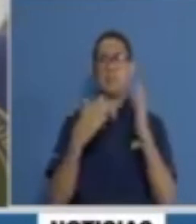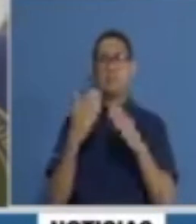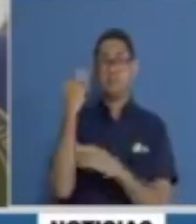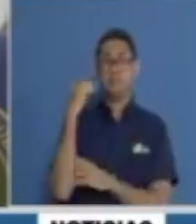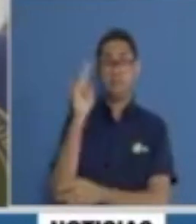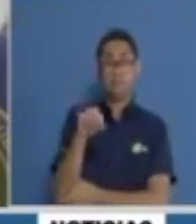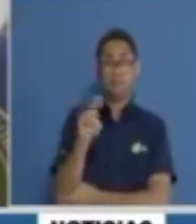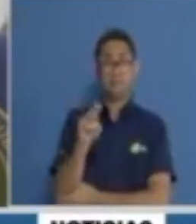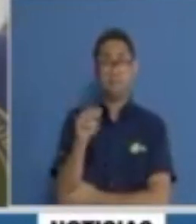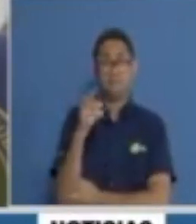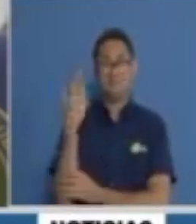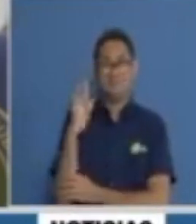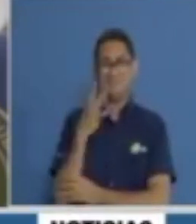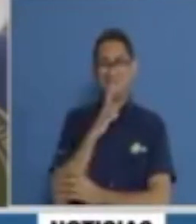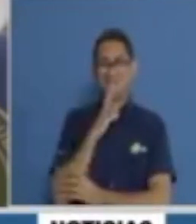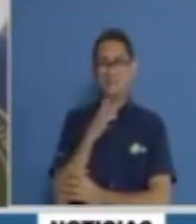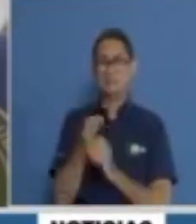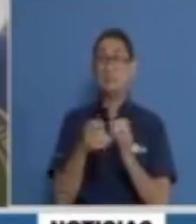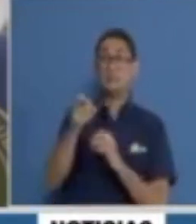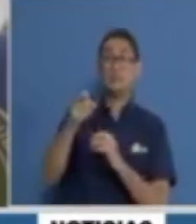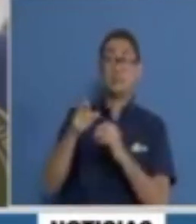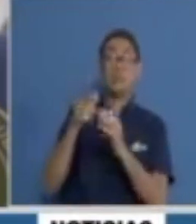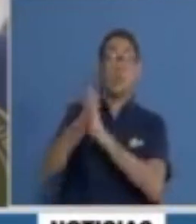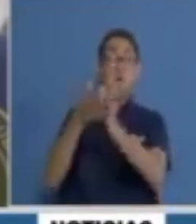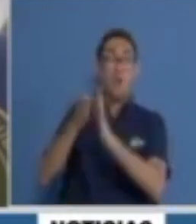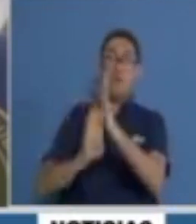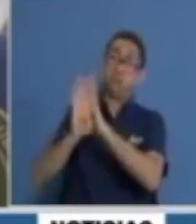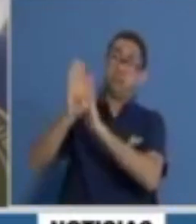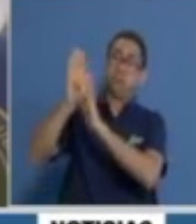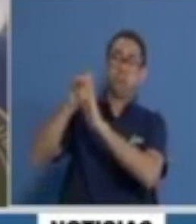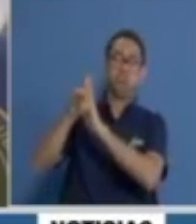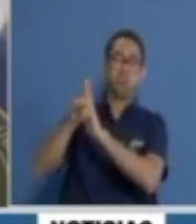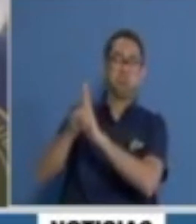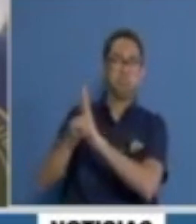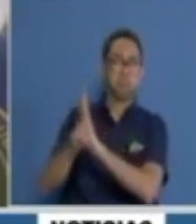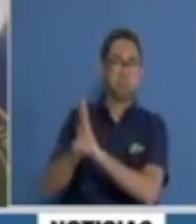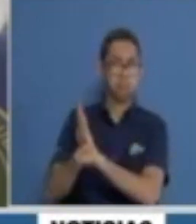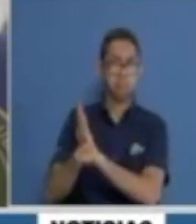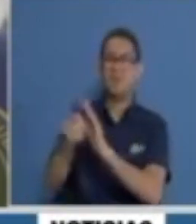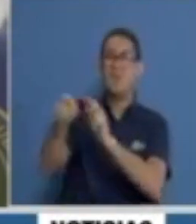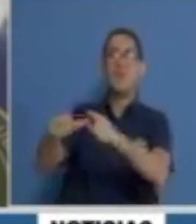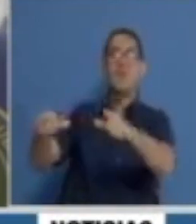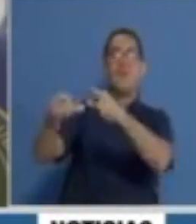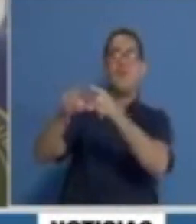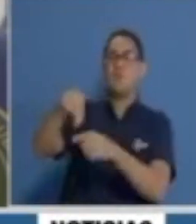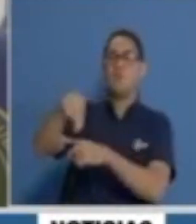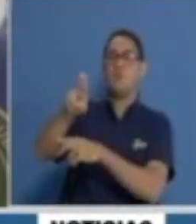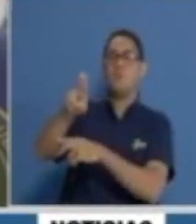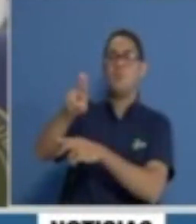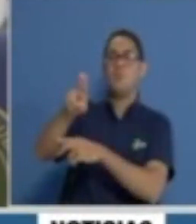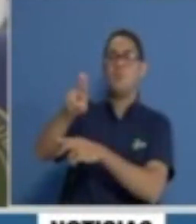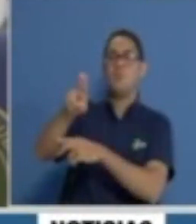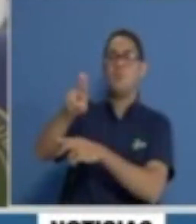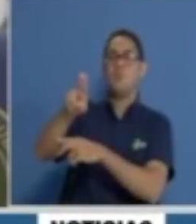donde principalmente Colón tuvo alguna reducción. Recordemos que ahí tenemos un conglomerado de Nueva Esperanza, el Nacional